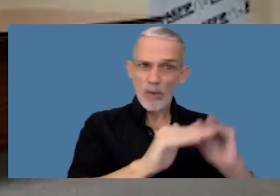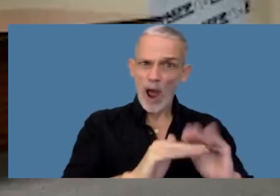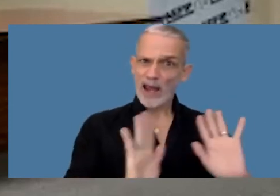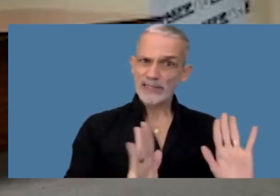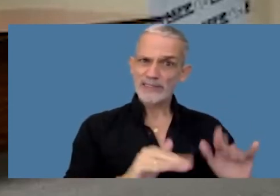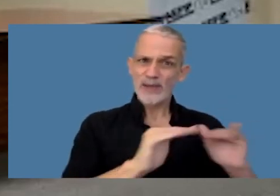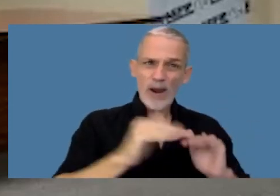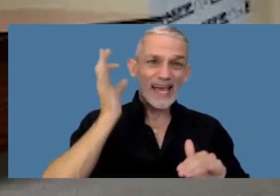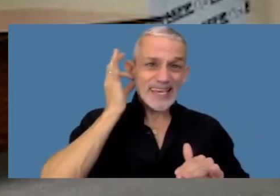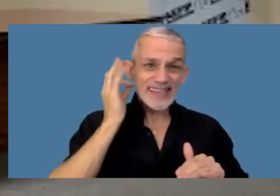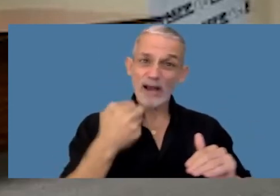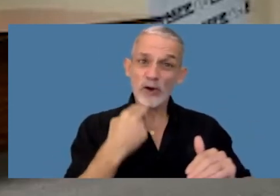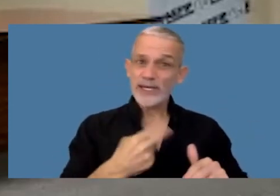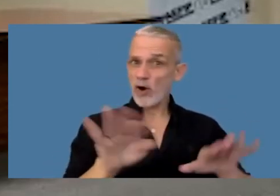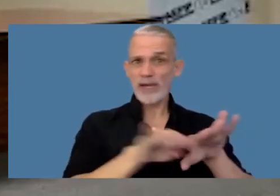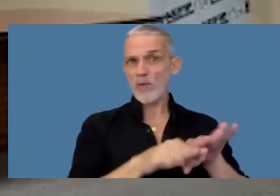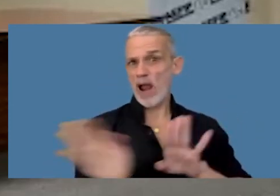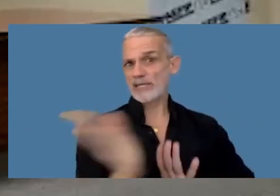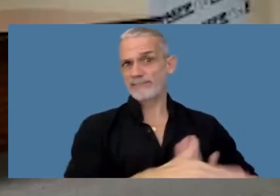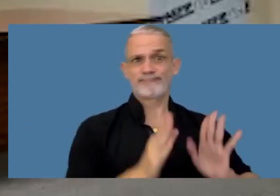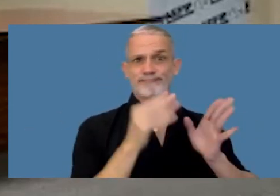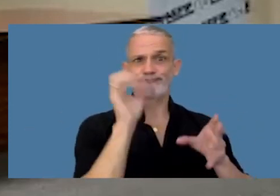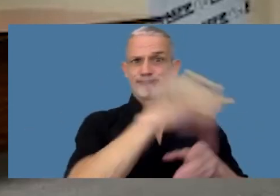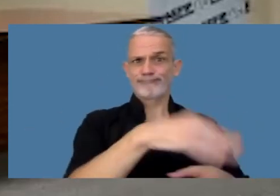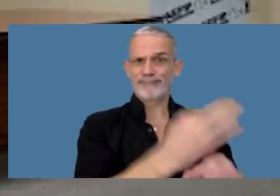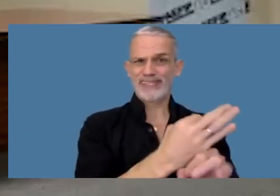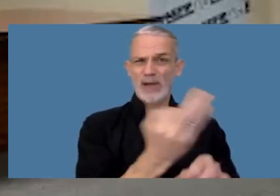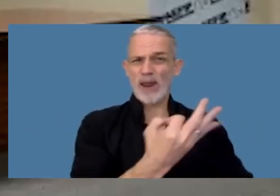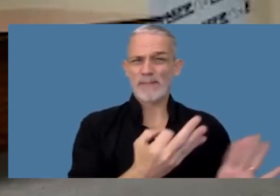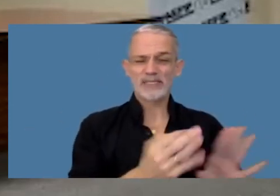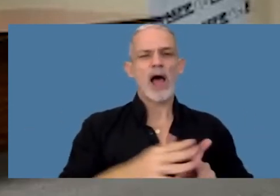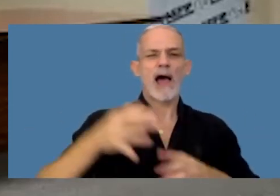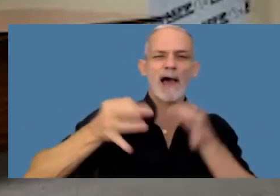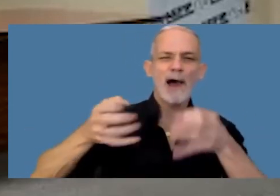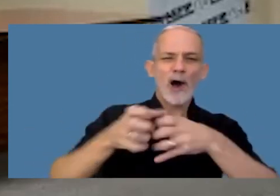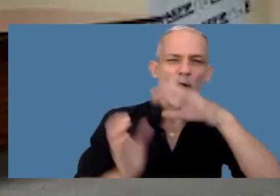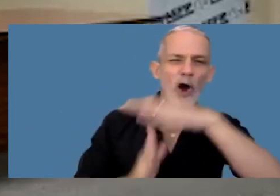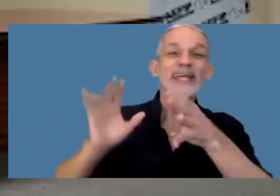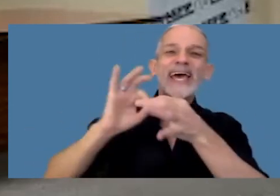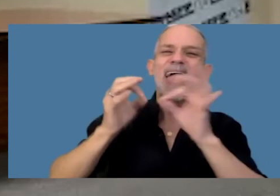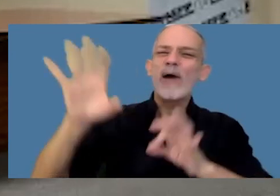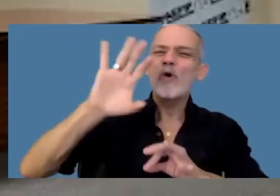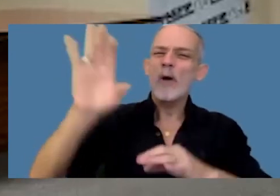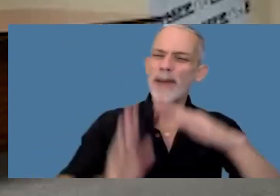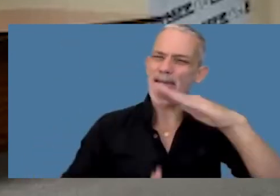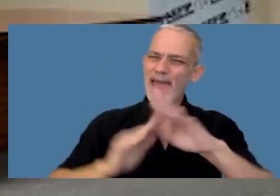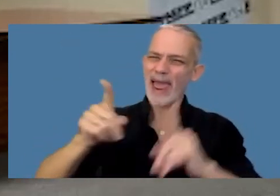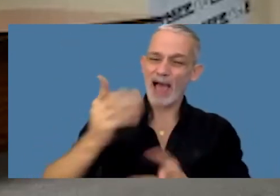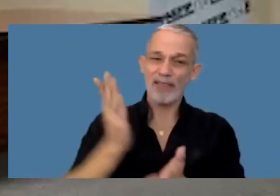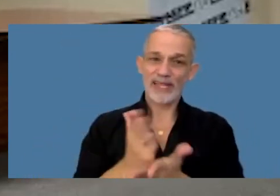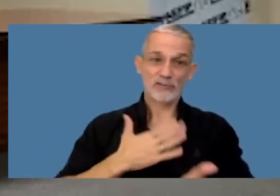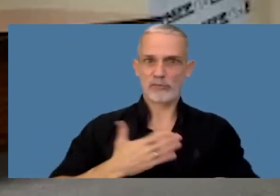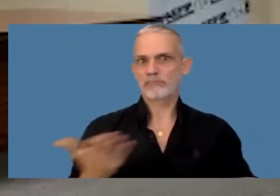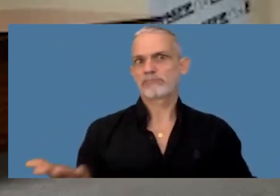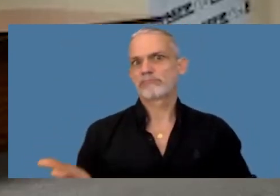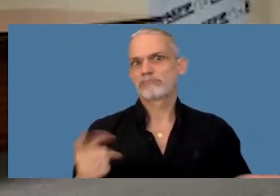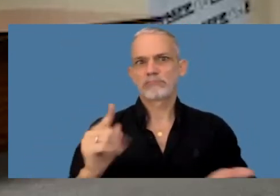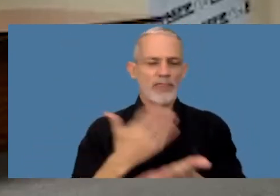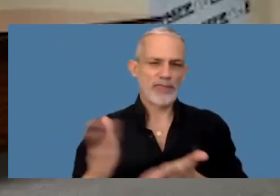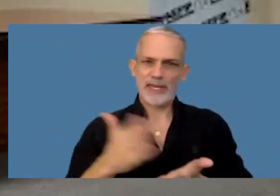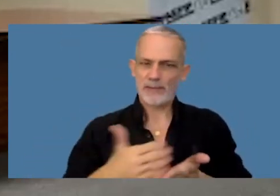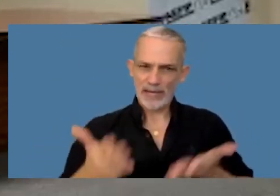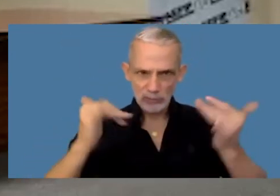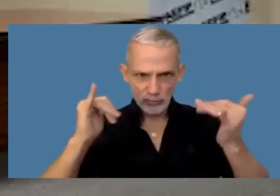circunstancias. Y esto obviamente después llega a la Corte Europea de Derechos Humanos y dice, no, esto sí es discriminatorio. Es